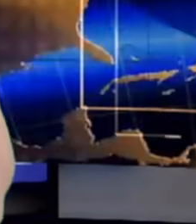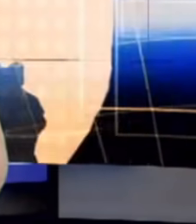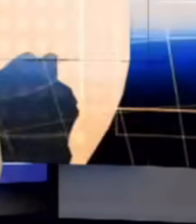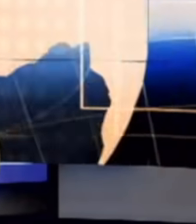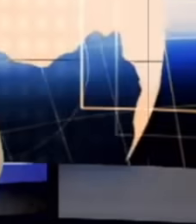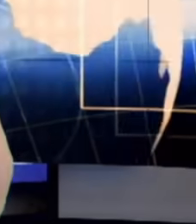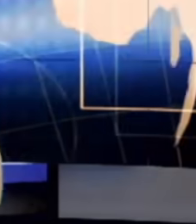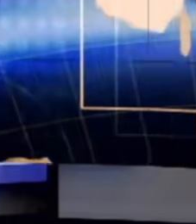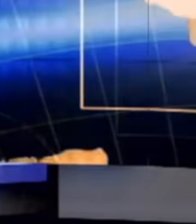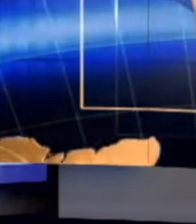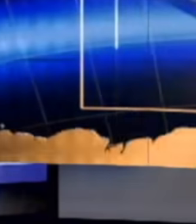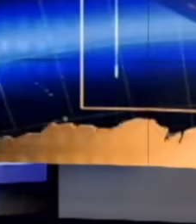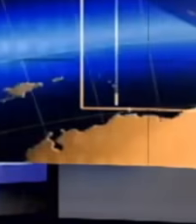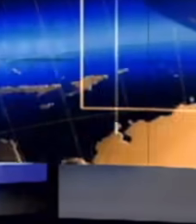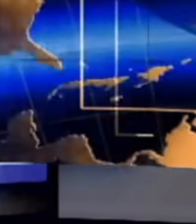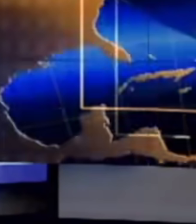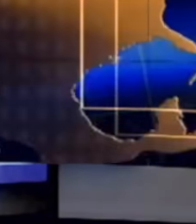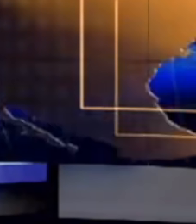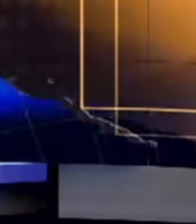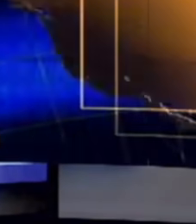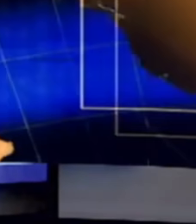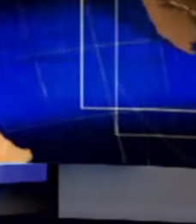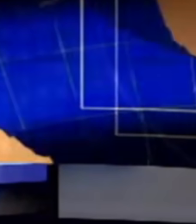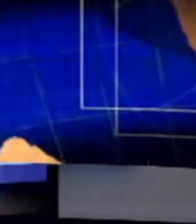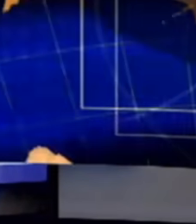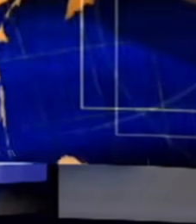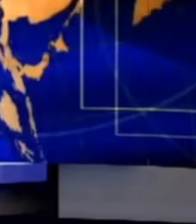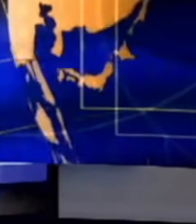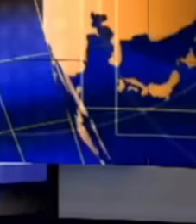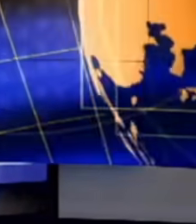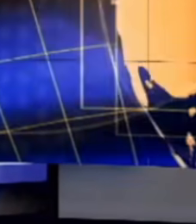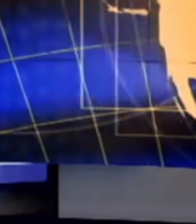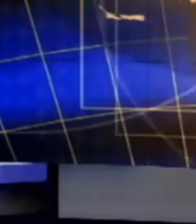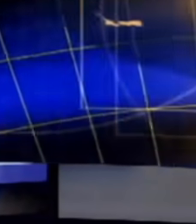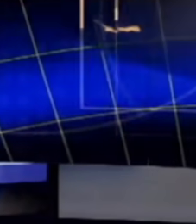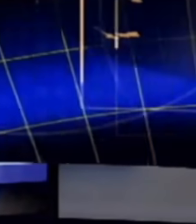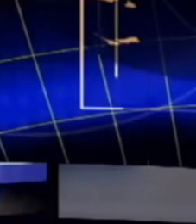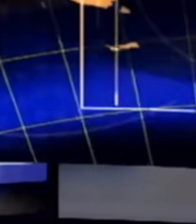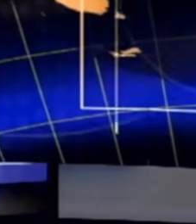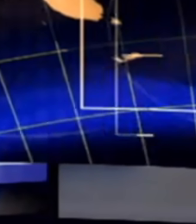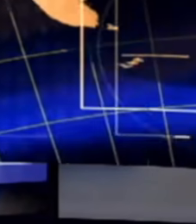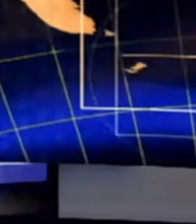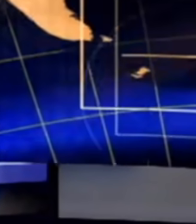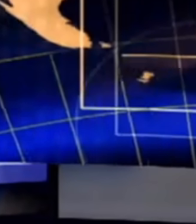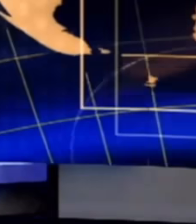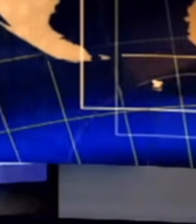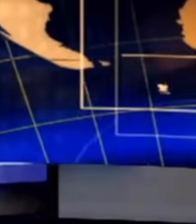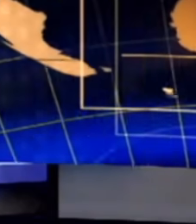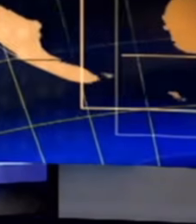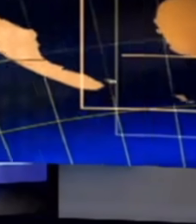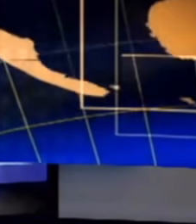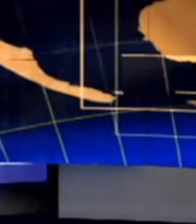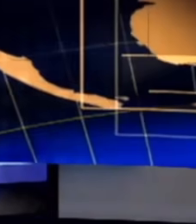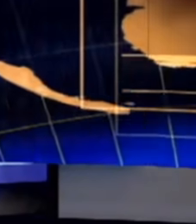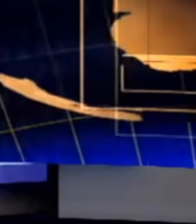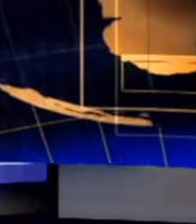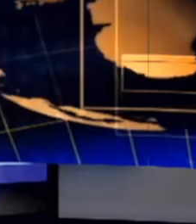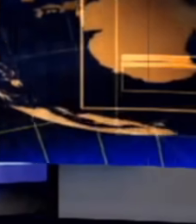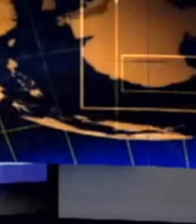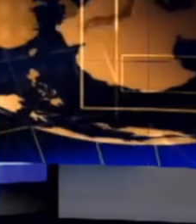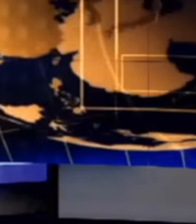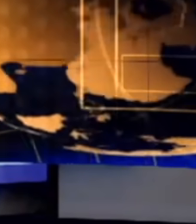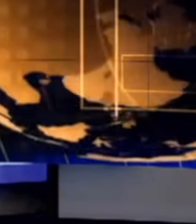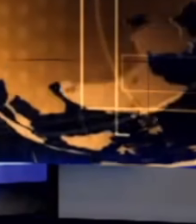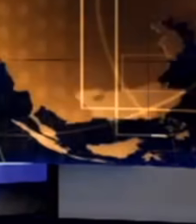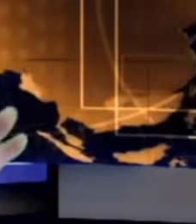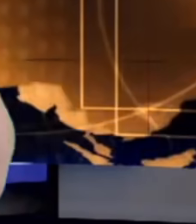247 en facebook twitter y también en instagram y vamos pasando con la información del día